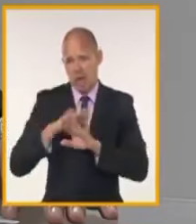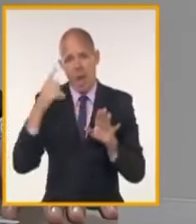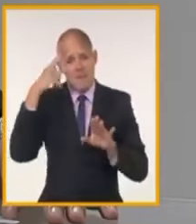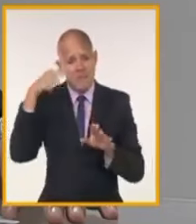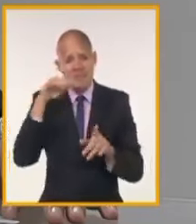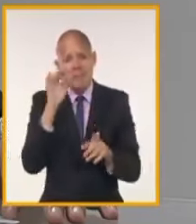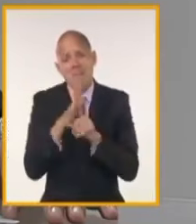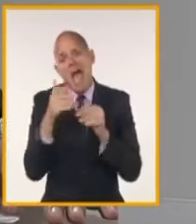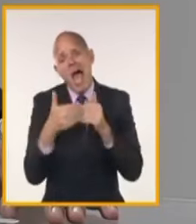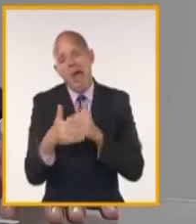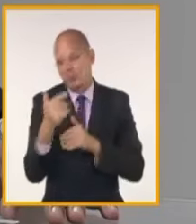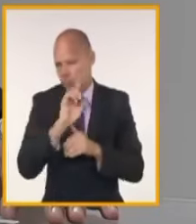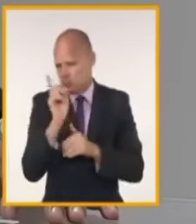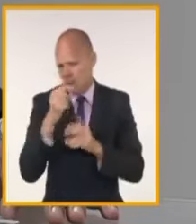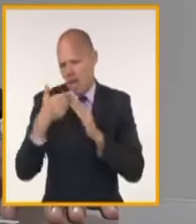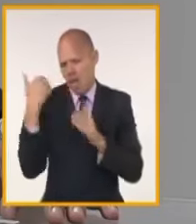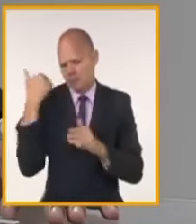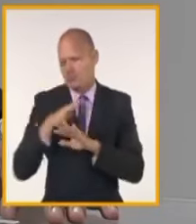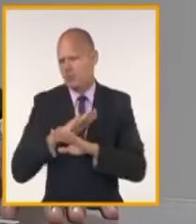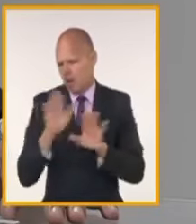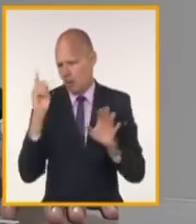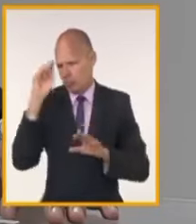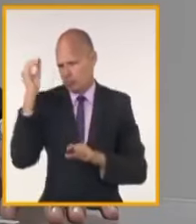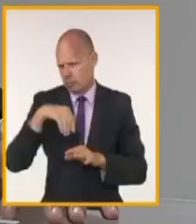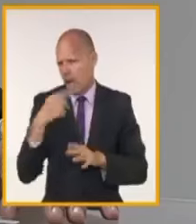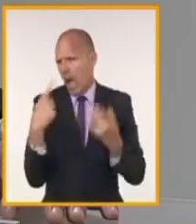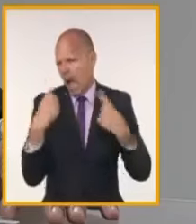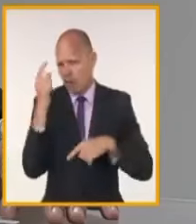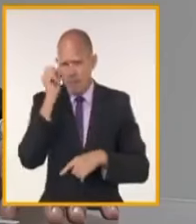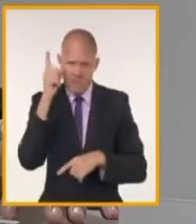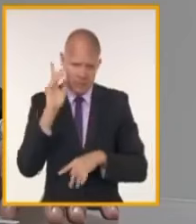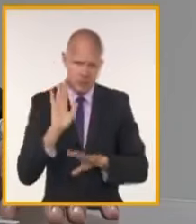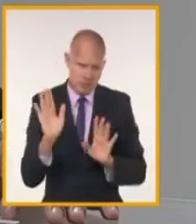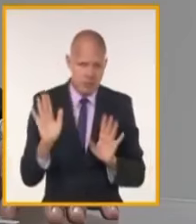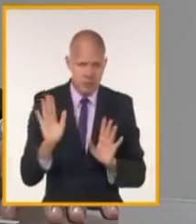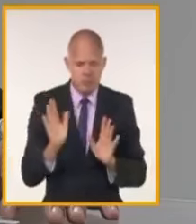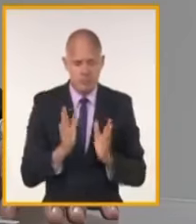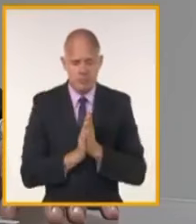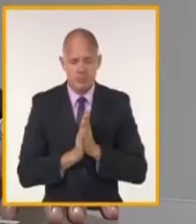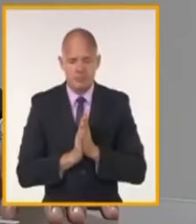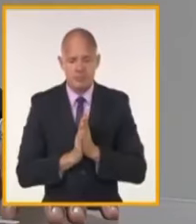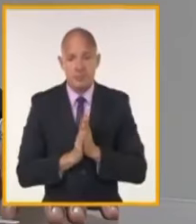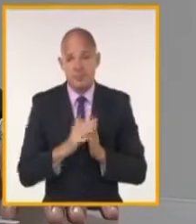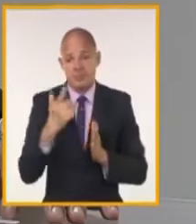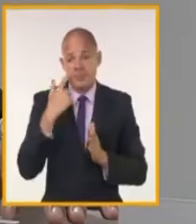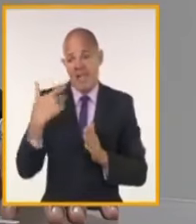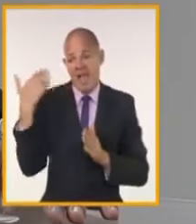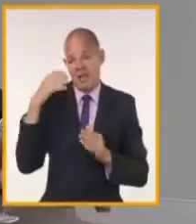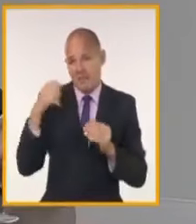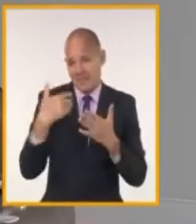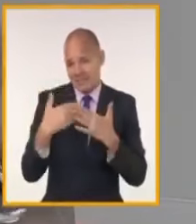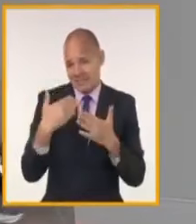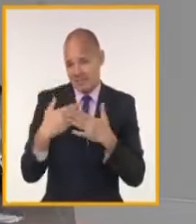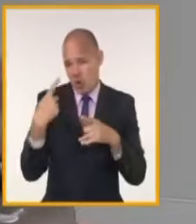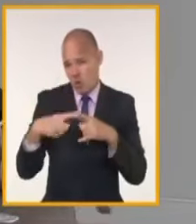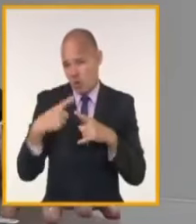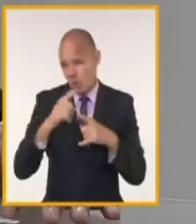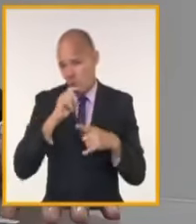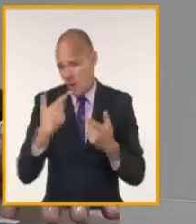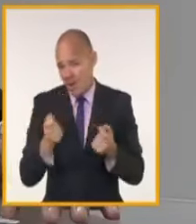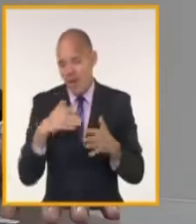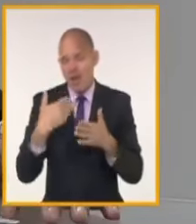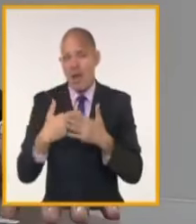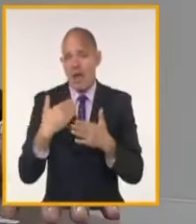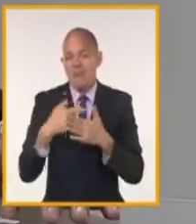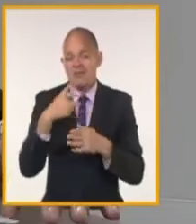con este gran programa eh en cero nuestras empresas proyectistas las empresas de proyecto de la